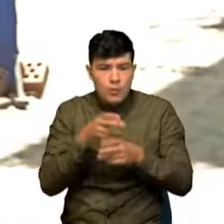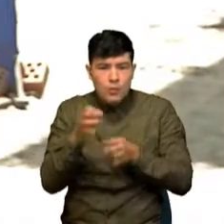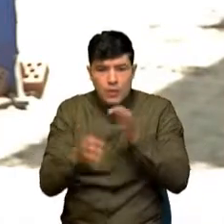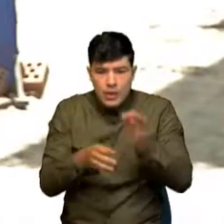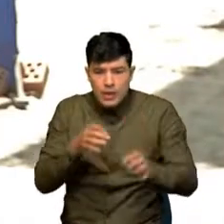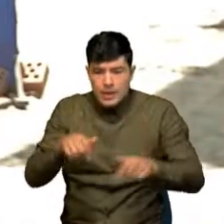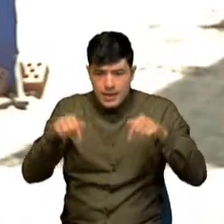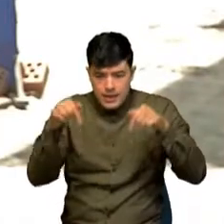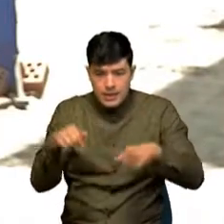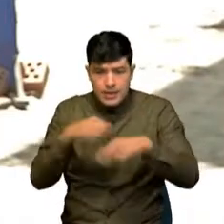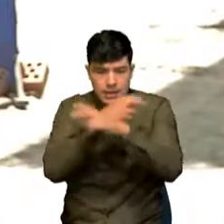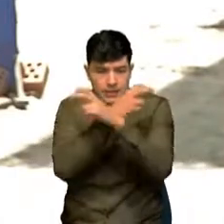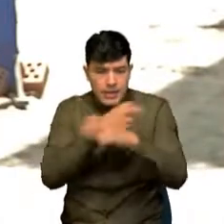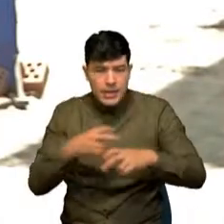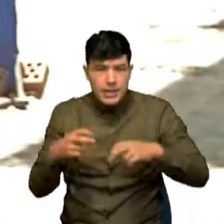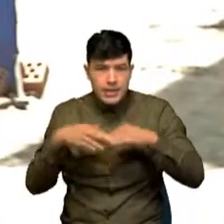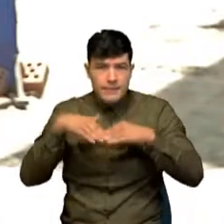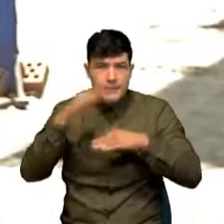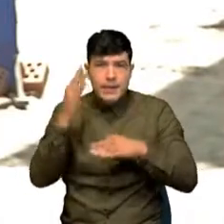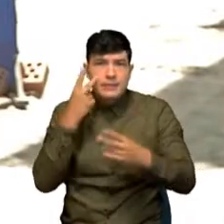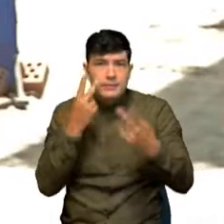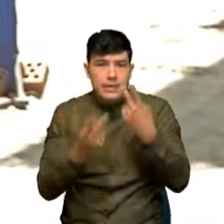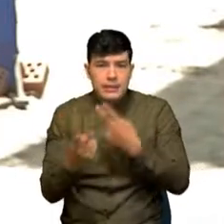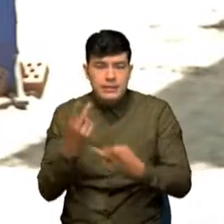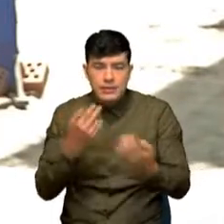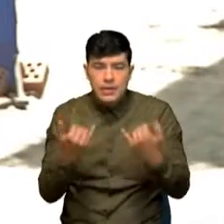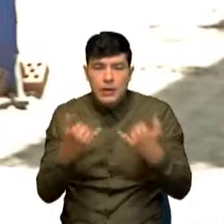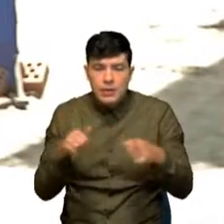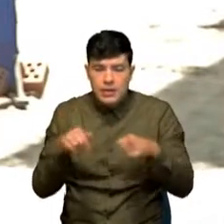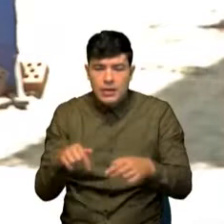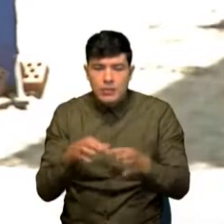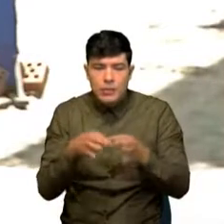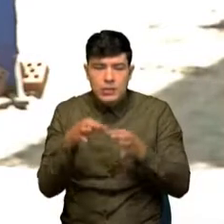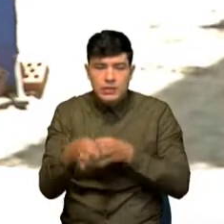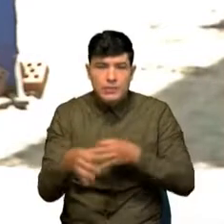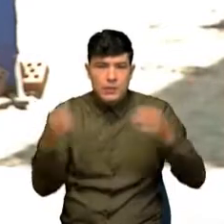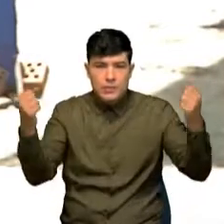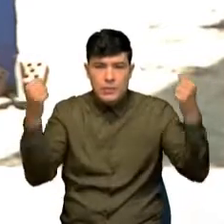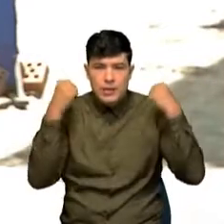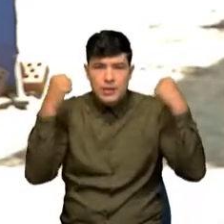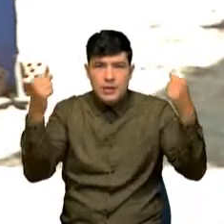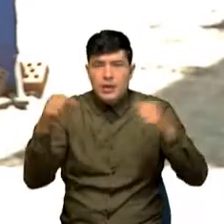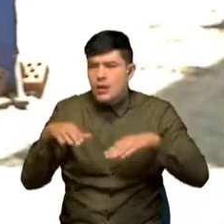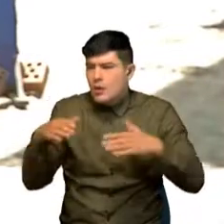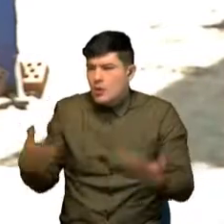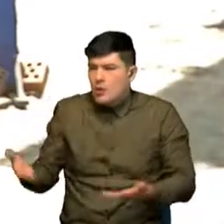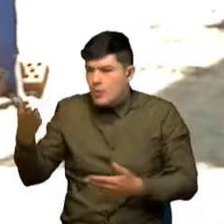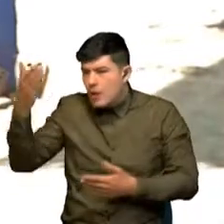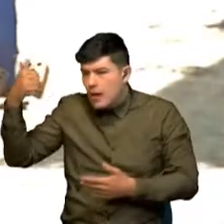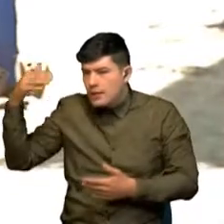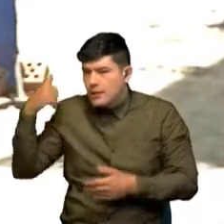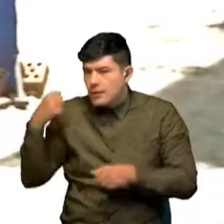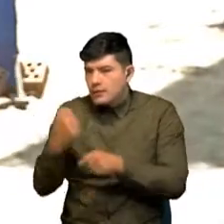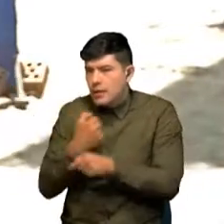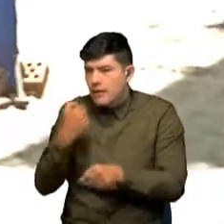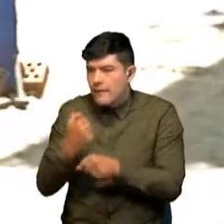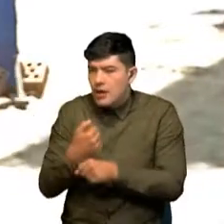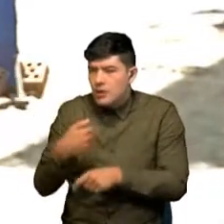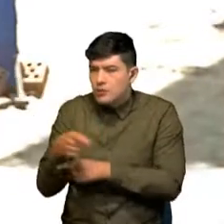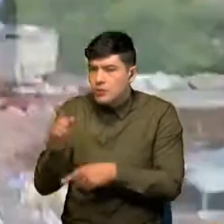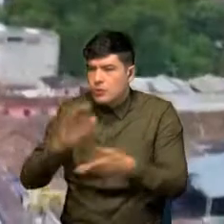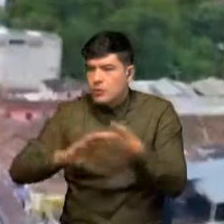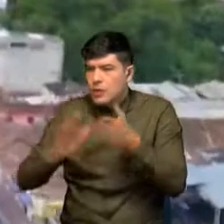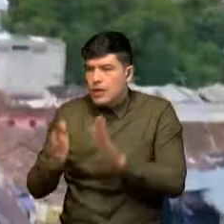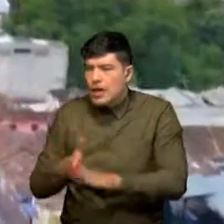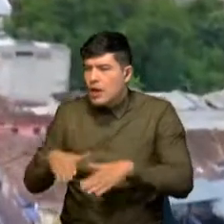algo de lo más visitado ahora en el municipio de Piedecuesta. ¿Cómo ha sido ese trabajo de la comunidad? ¿Son unidos? ¿Cómo ha